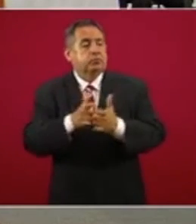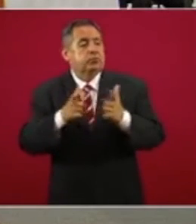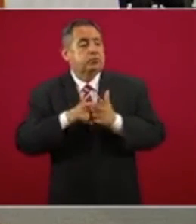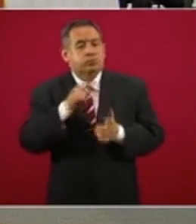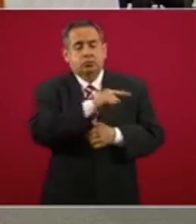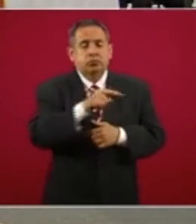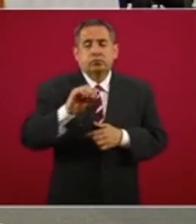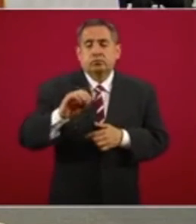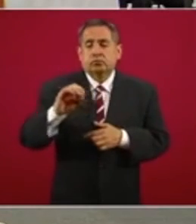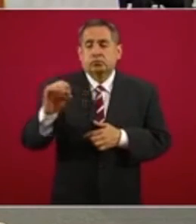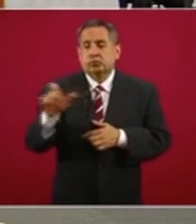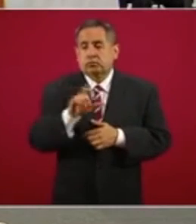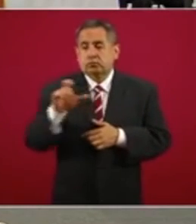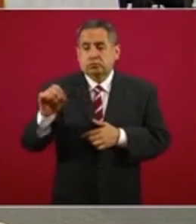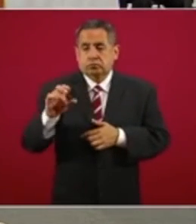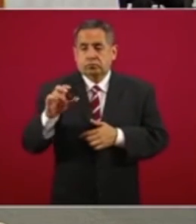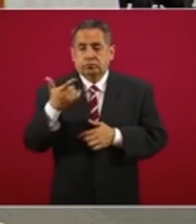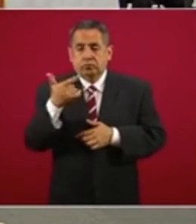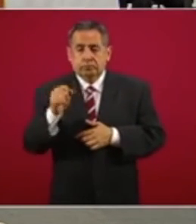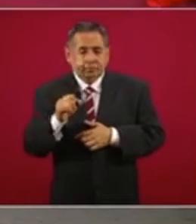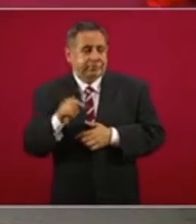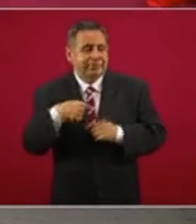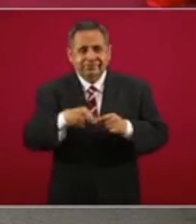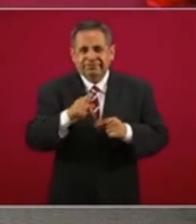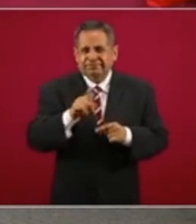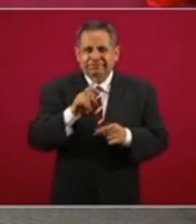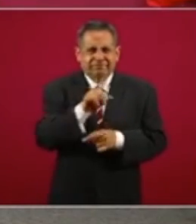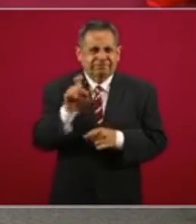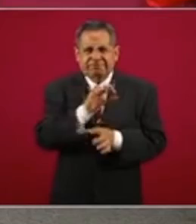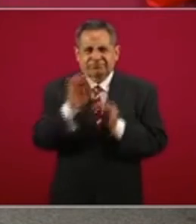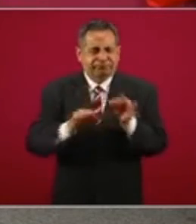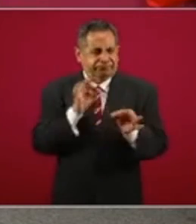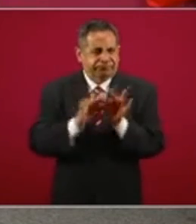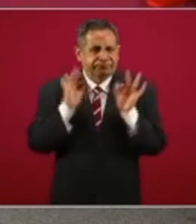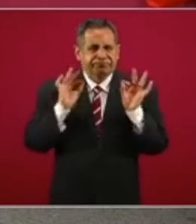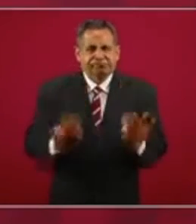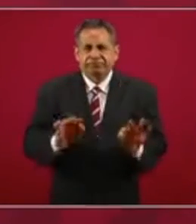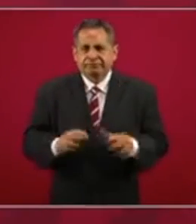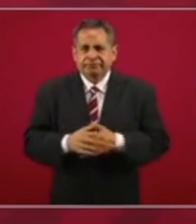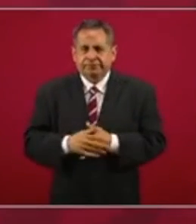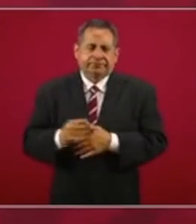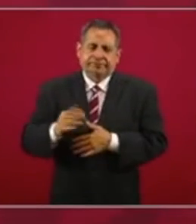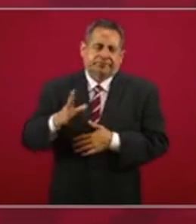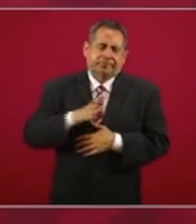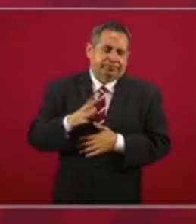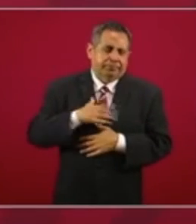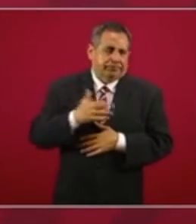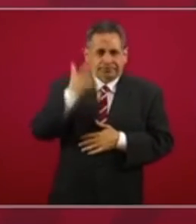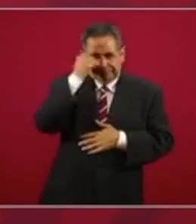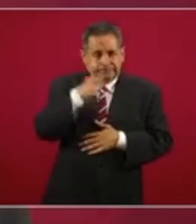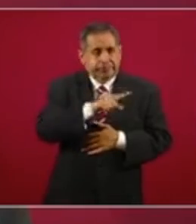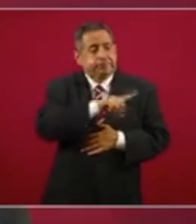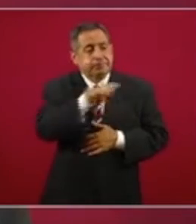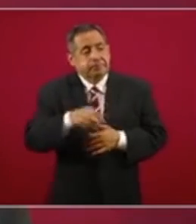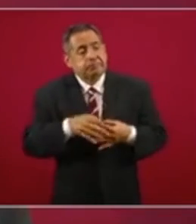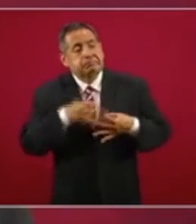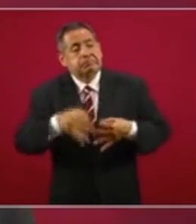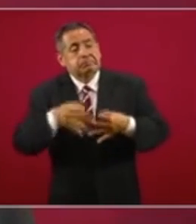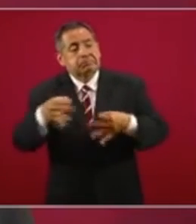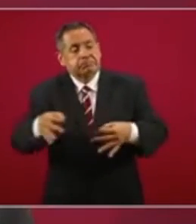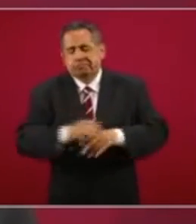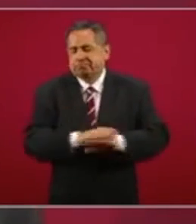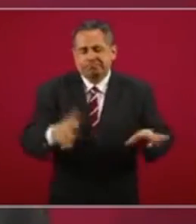como oxxo gas están a días de estar al 100% entonces no hay motivos para que haya una nueva prórroga